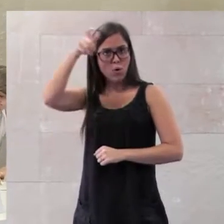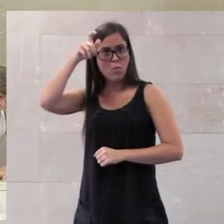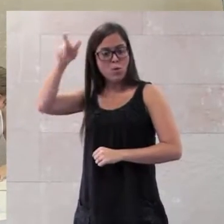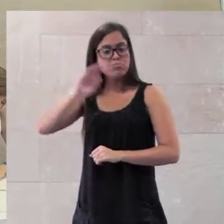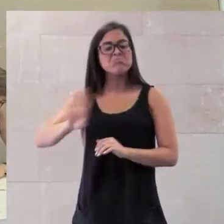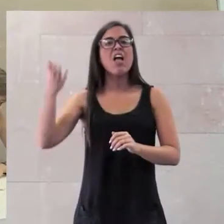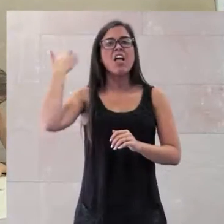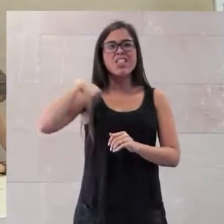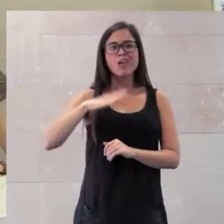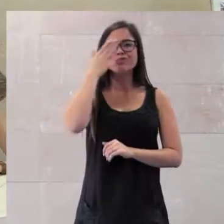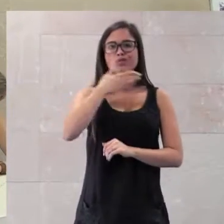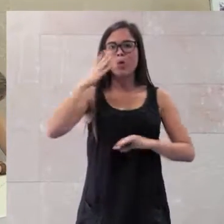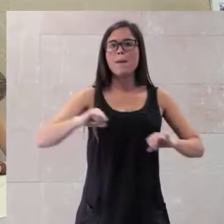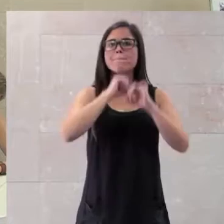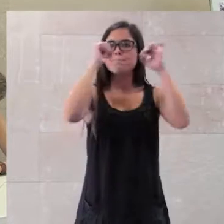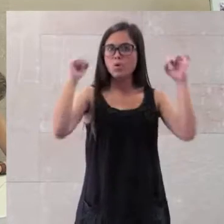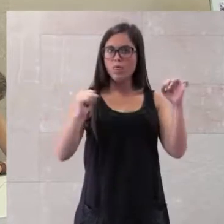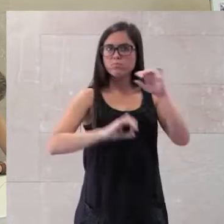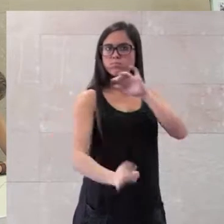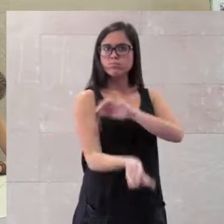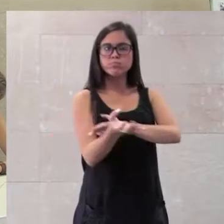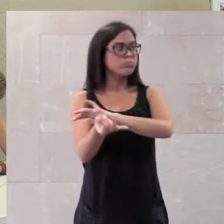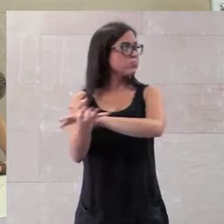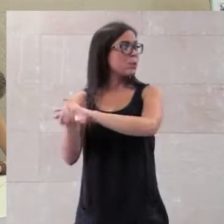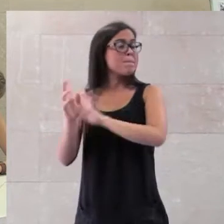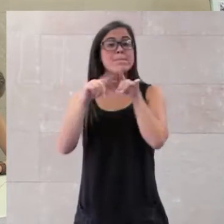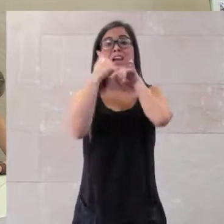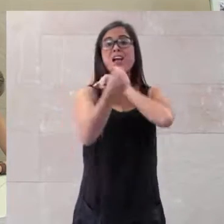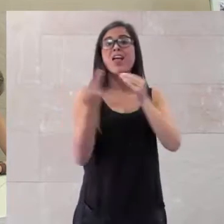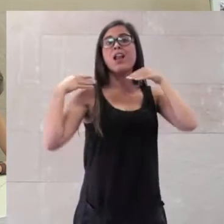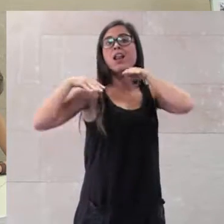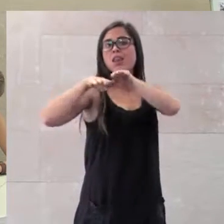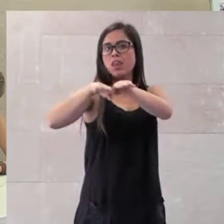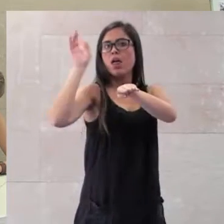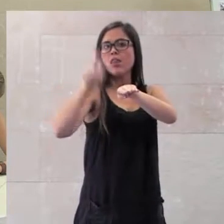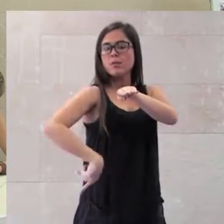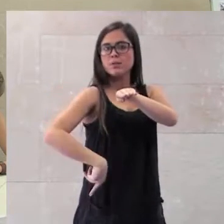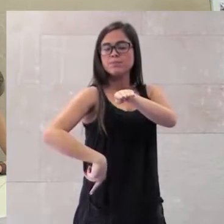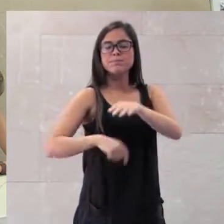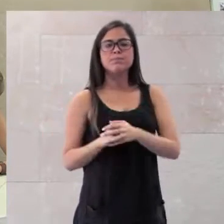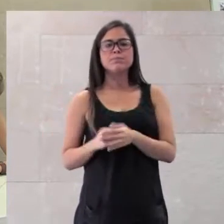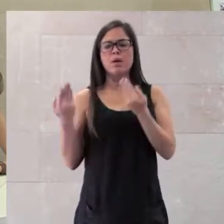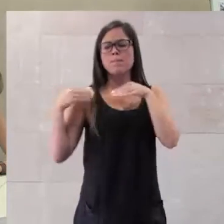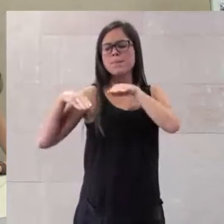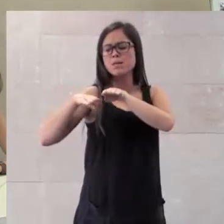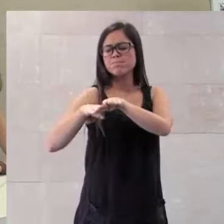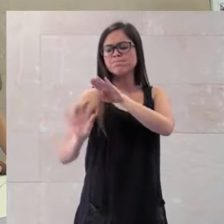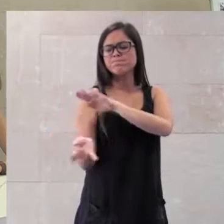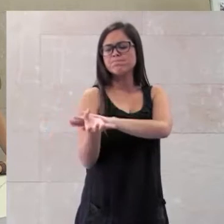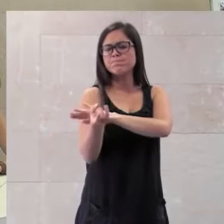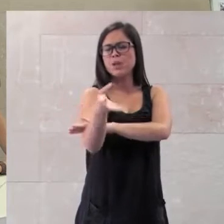con escuelas de empoderamiento, pero paralelamente se van creando en red y paralelamente se van creando